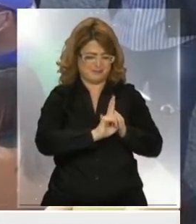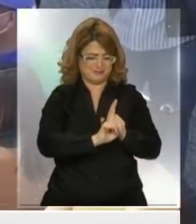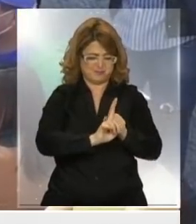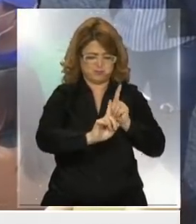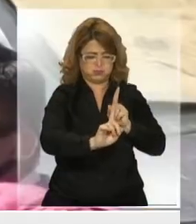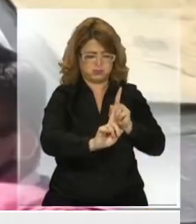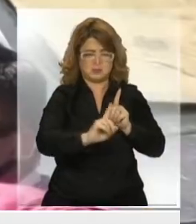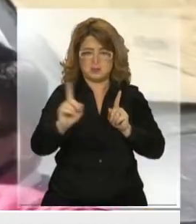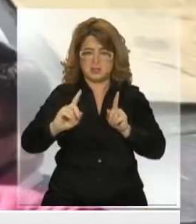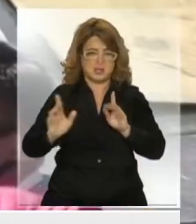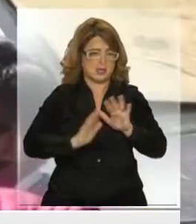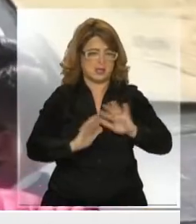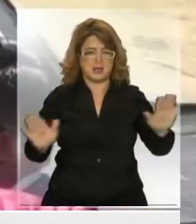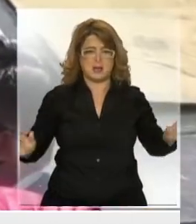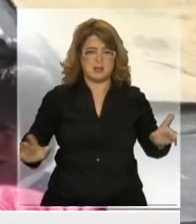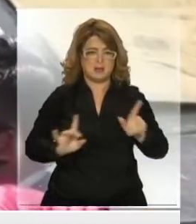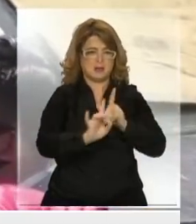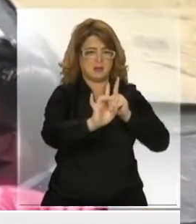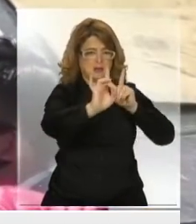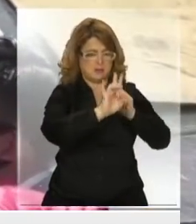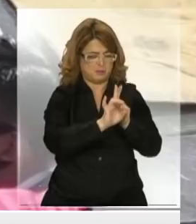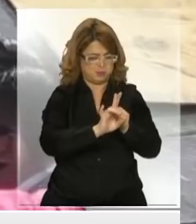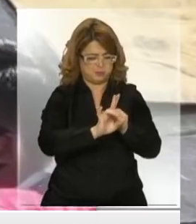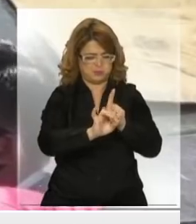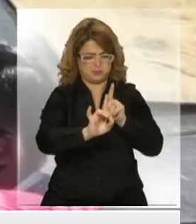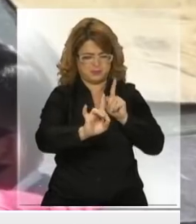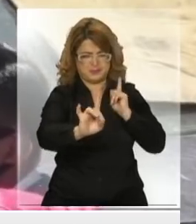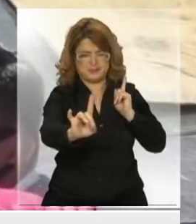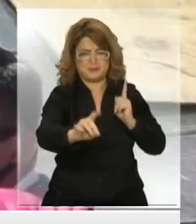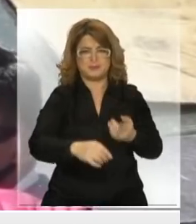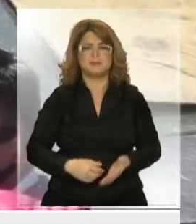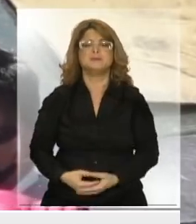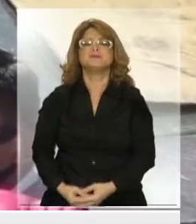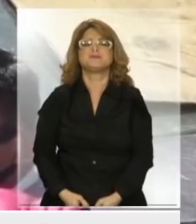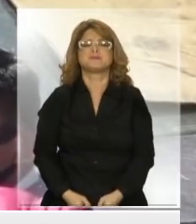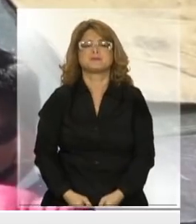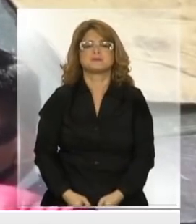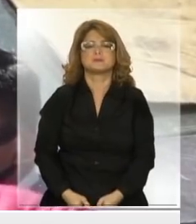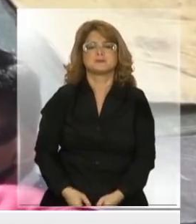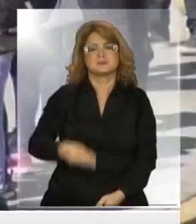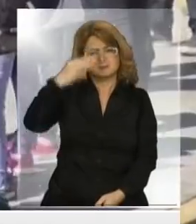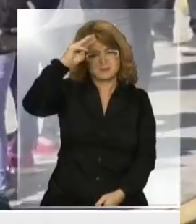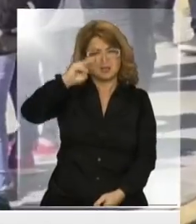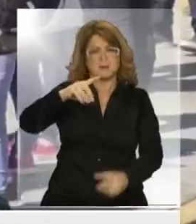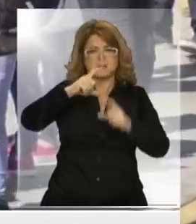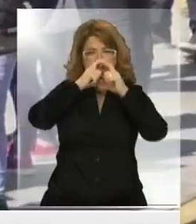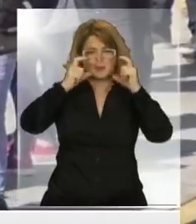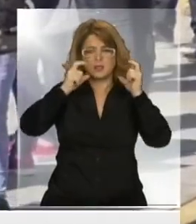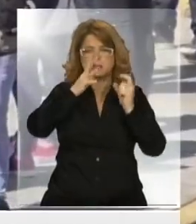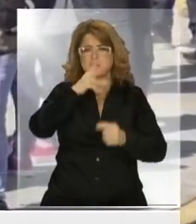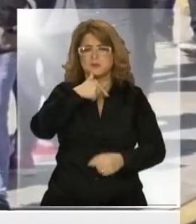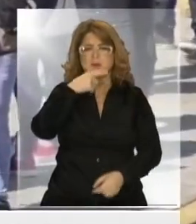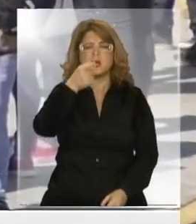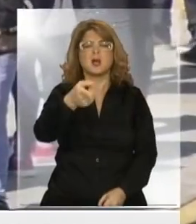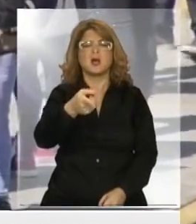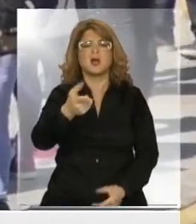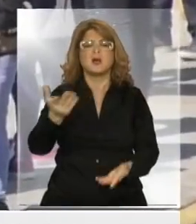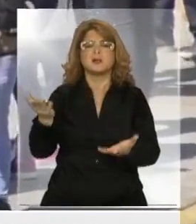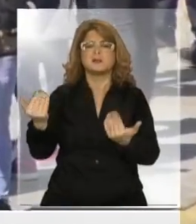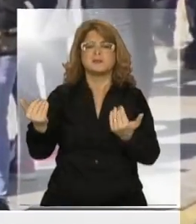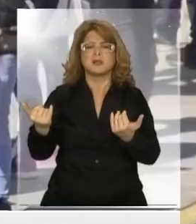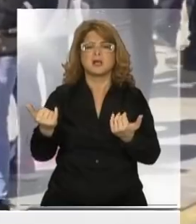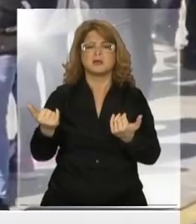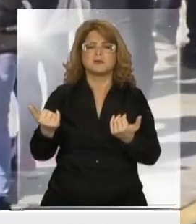de distanciamiento. De distanciamiento, al menos de un metro de distancia, ¿verdad? Y sin mascarilla incluso. ¿Y sabe lo que estaban esperando ellos? Conseguir